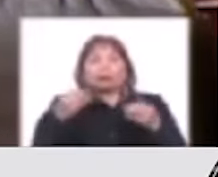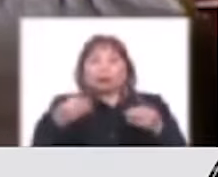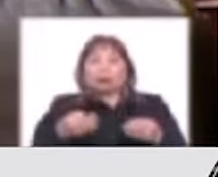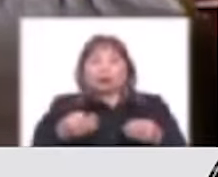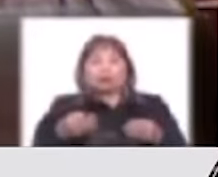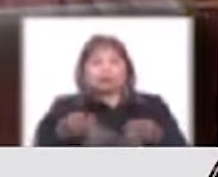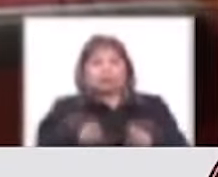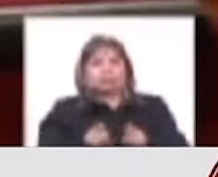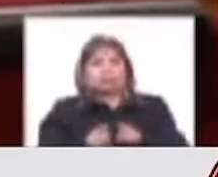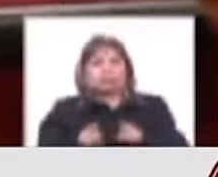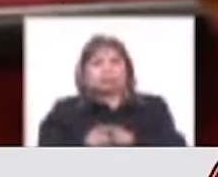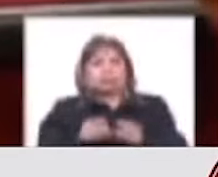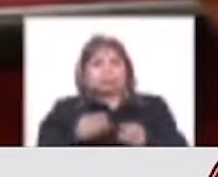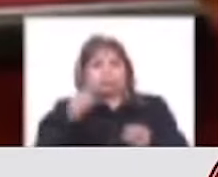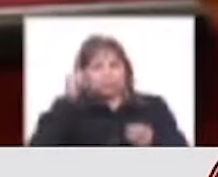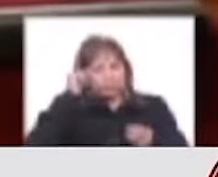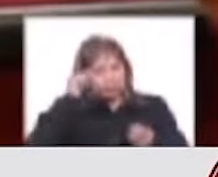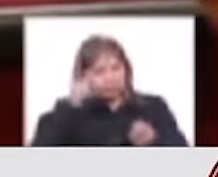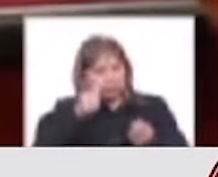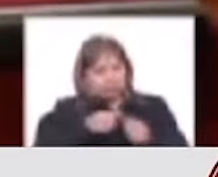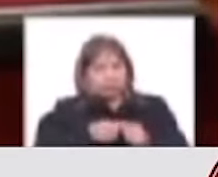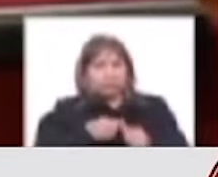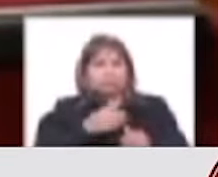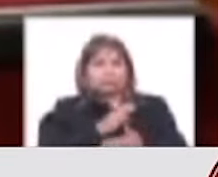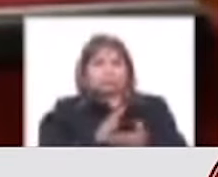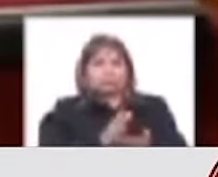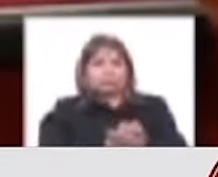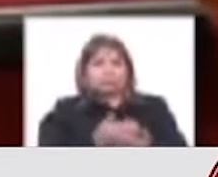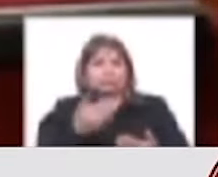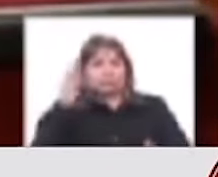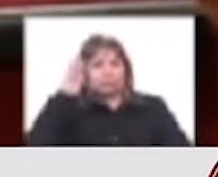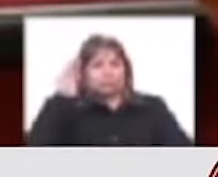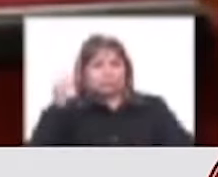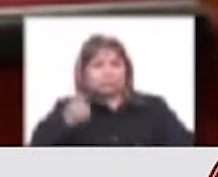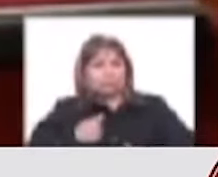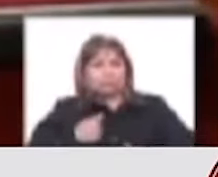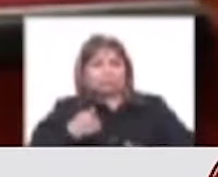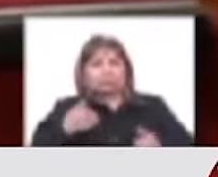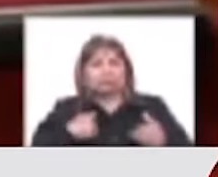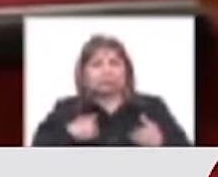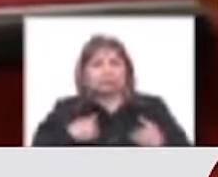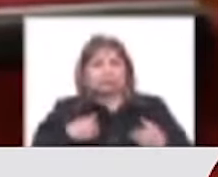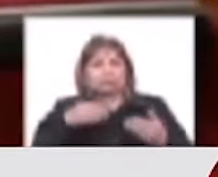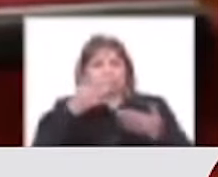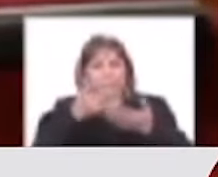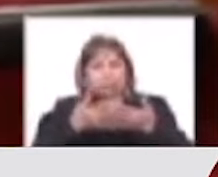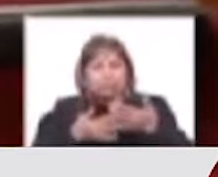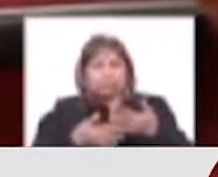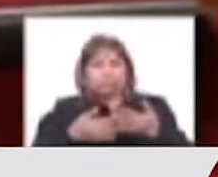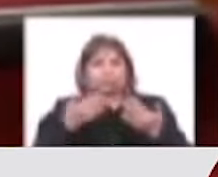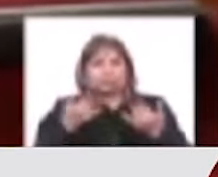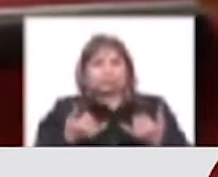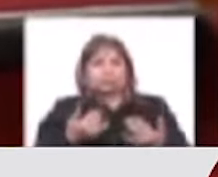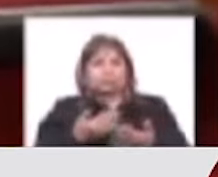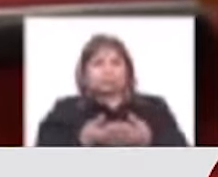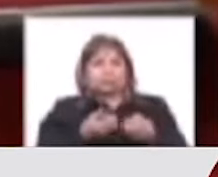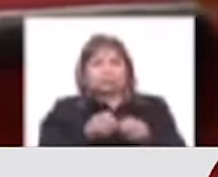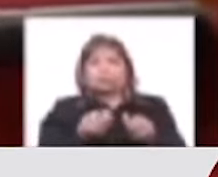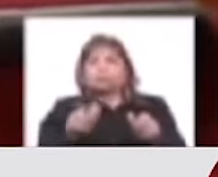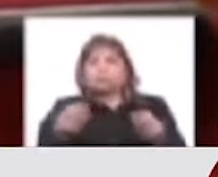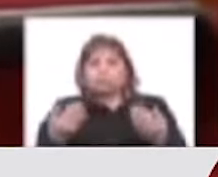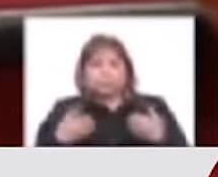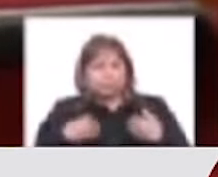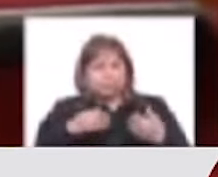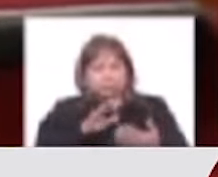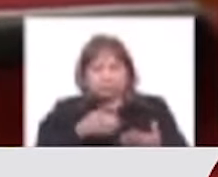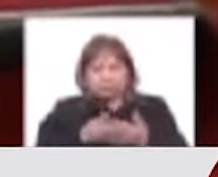Tomamos una decisión. No recordar los problemas que tiene la policía, no tiene la logística, pero hoy día muchos hablan que